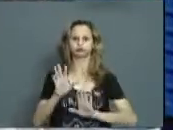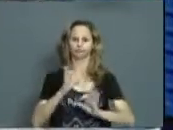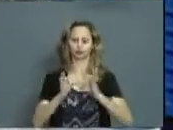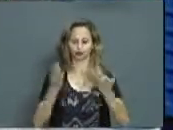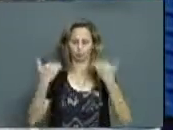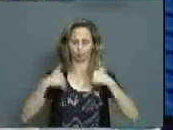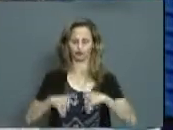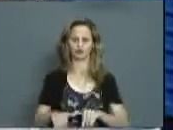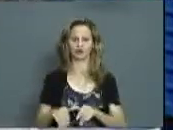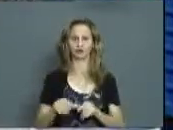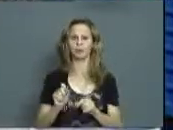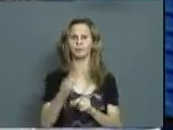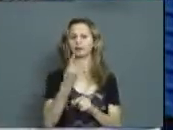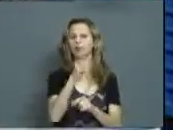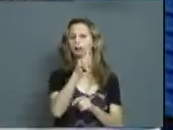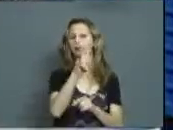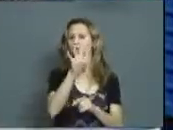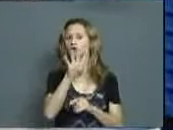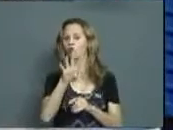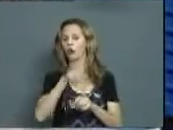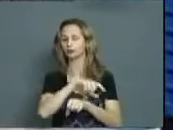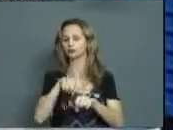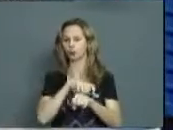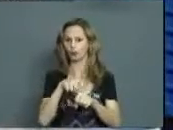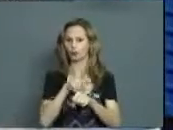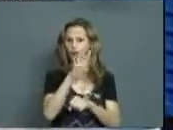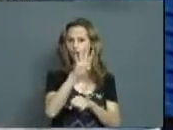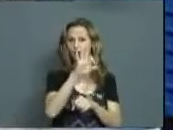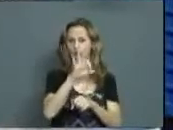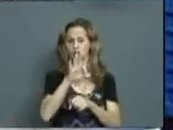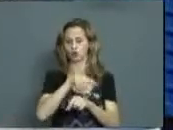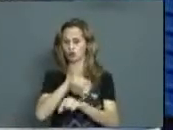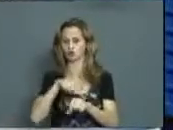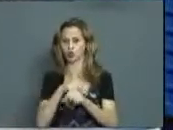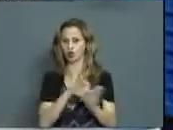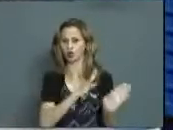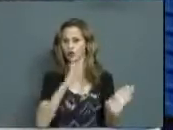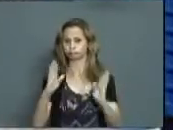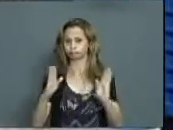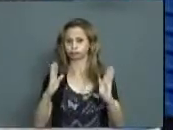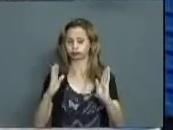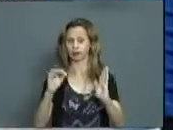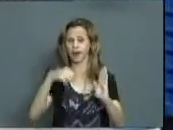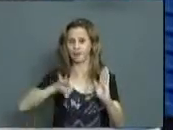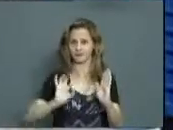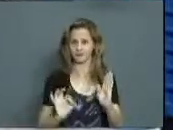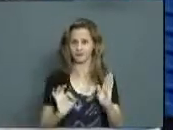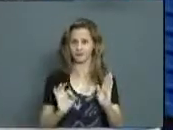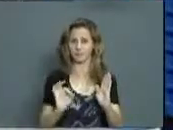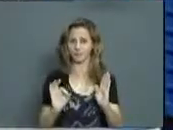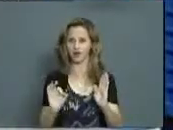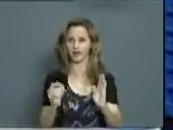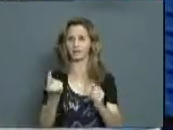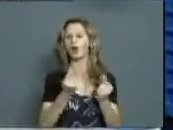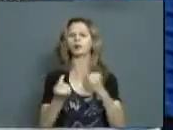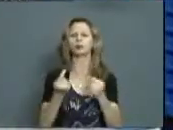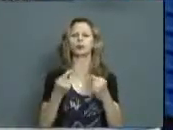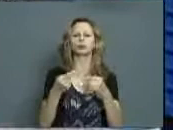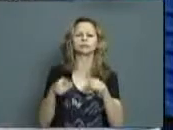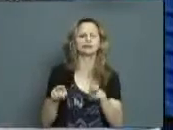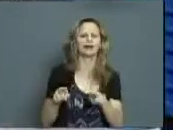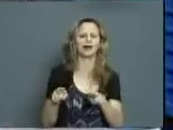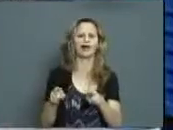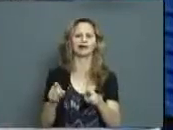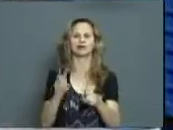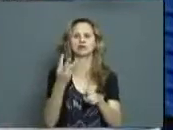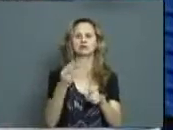se presentan en las primeras 24 a 48 horas y desaparecen en el periodo de las primeras 24 a 48 horas de manera rara en el tercer